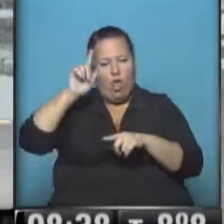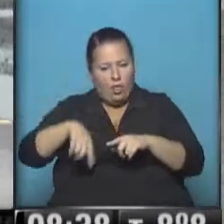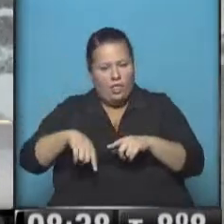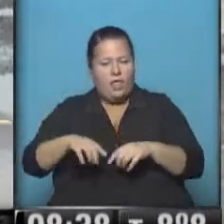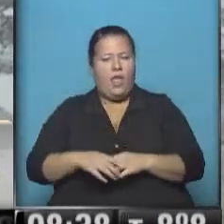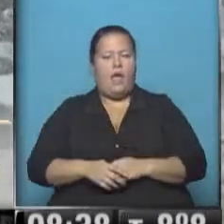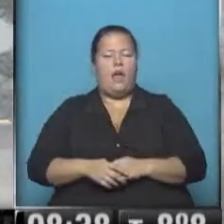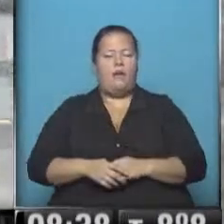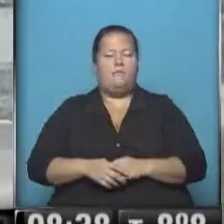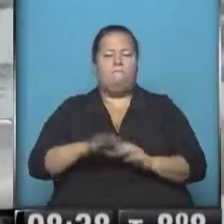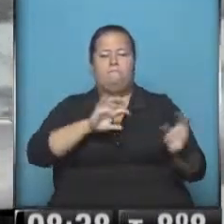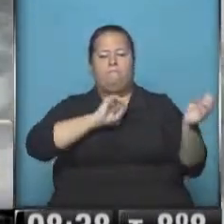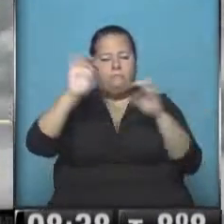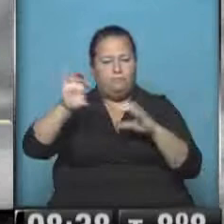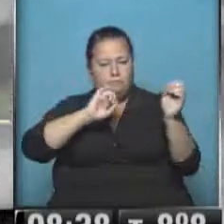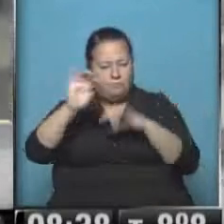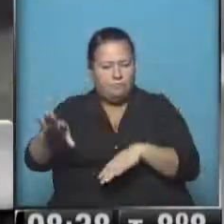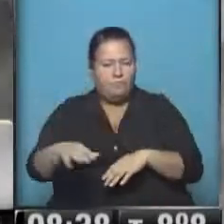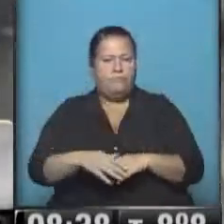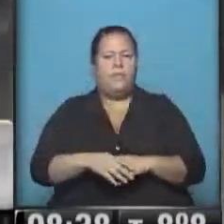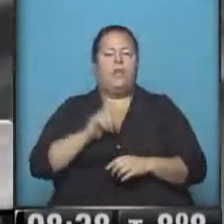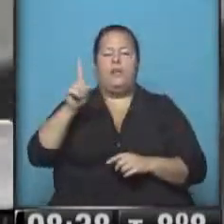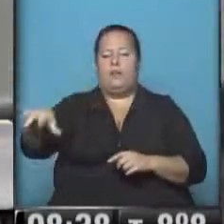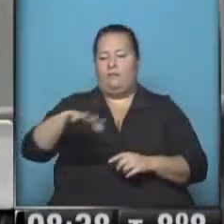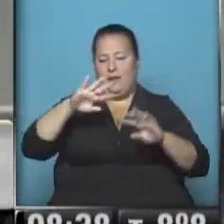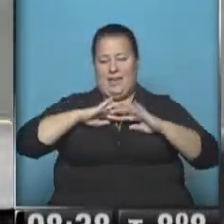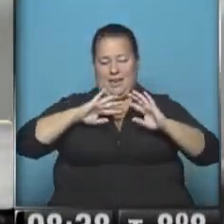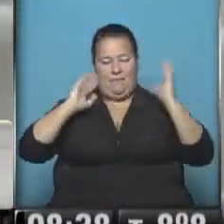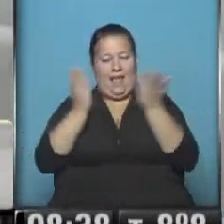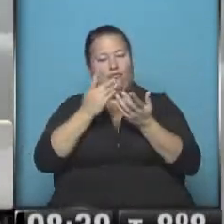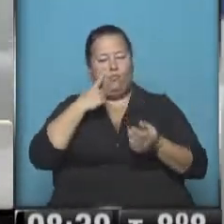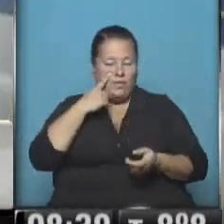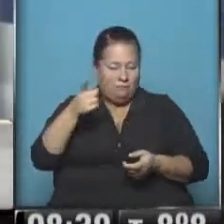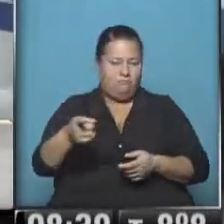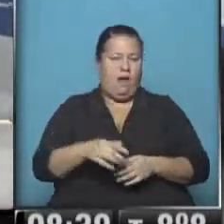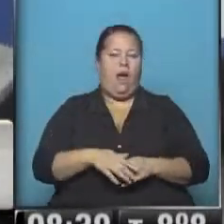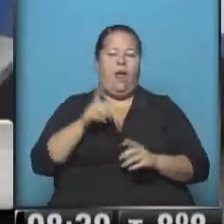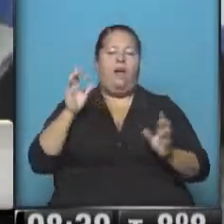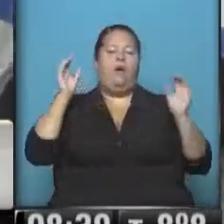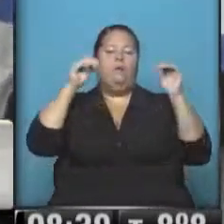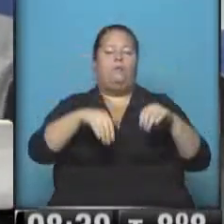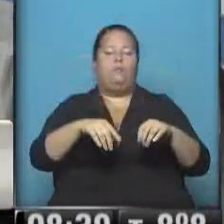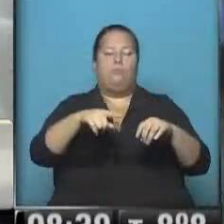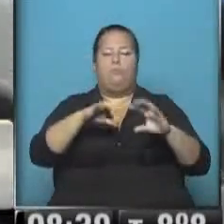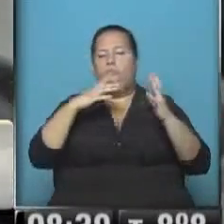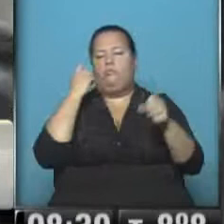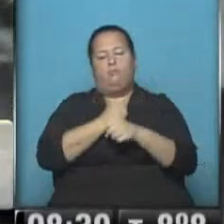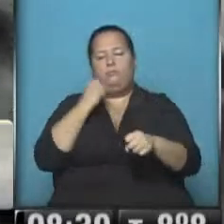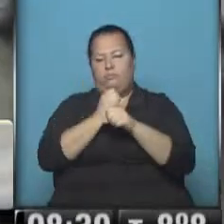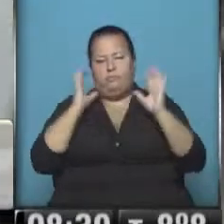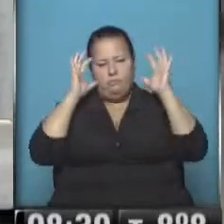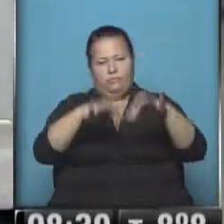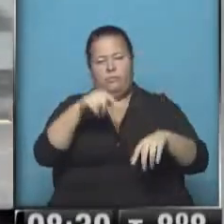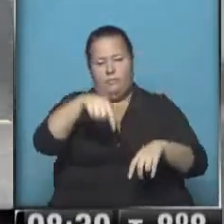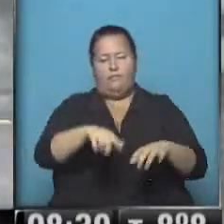sido derivada y evacuada a este gimnasio municipal, en donde se puso todo el trabajo